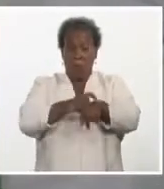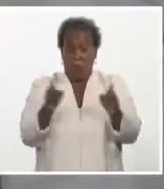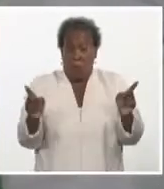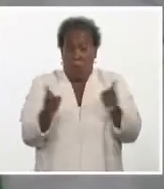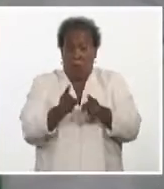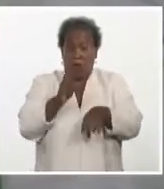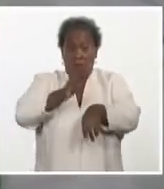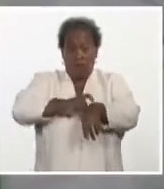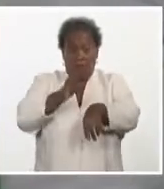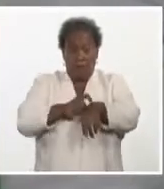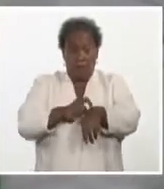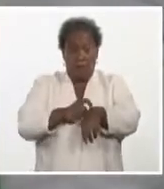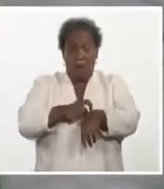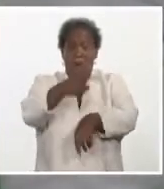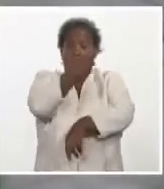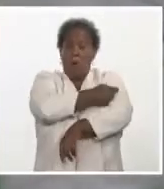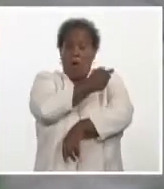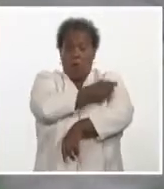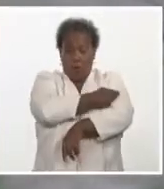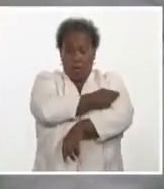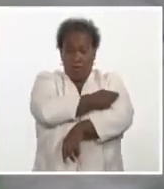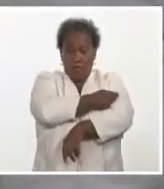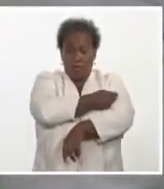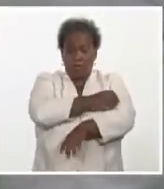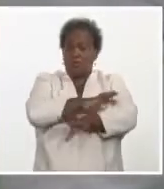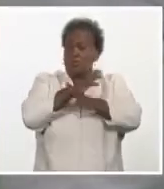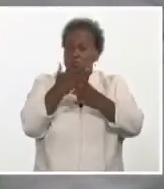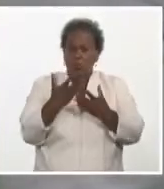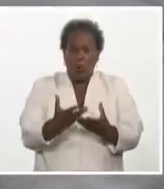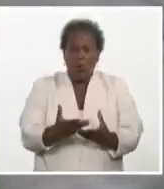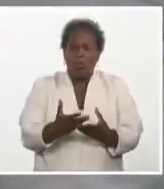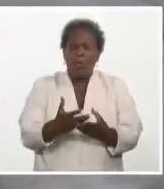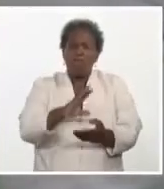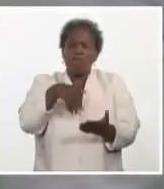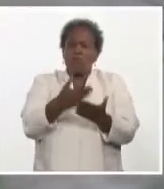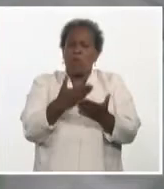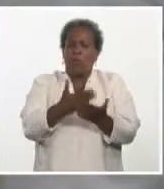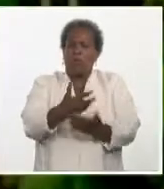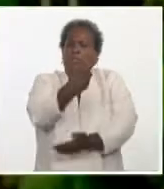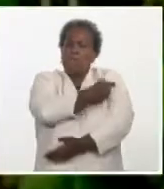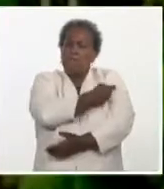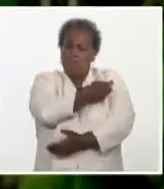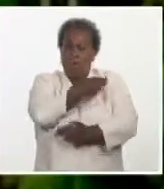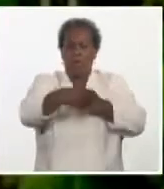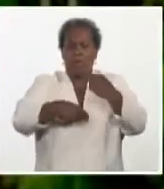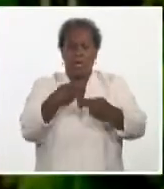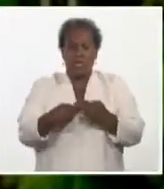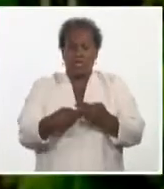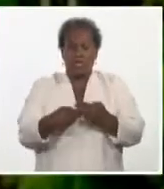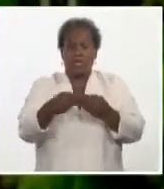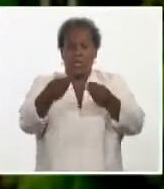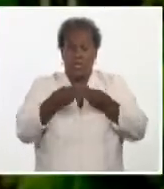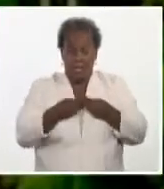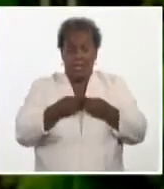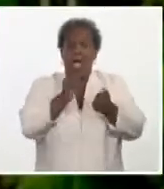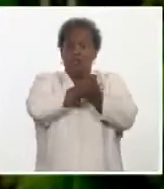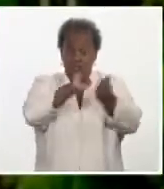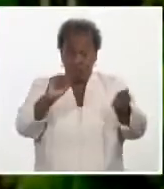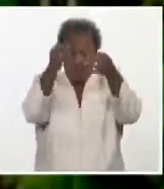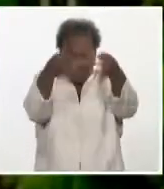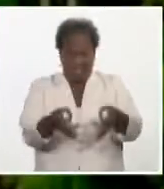vacuna, esa y las demás, los demás candidatos vacunales, que le dan una soberanía verdadera a nuestro